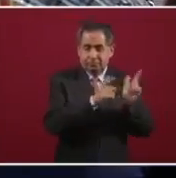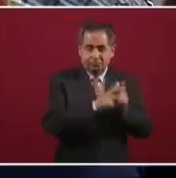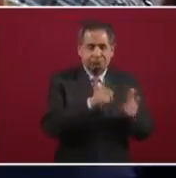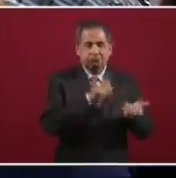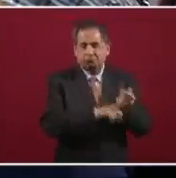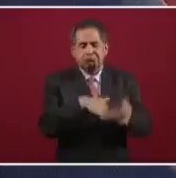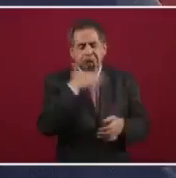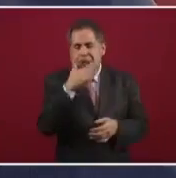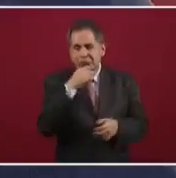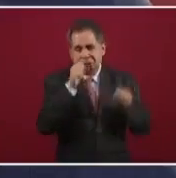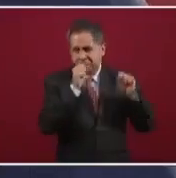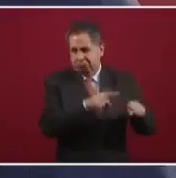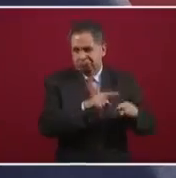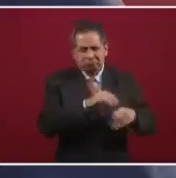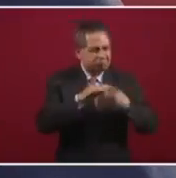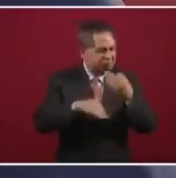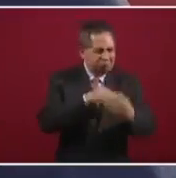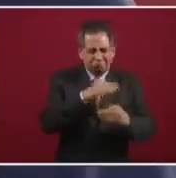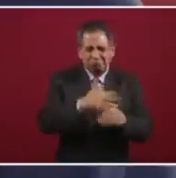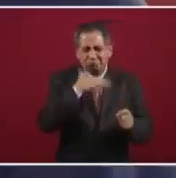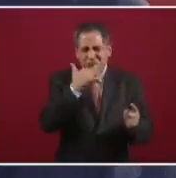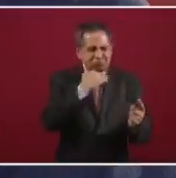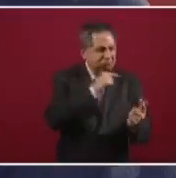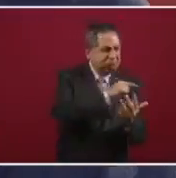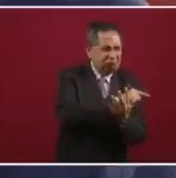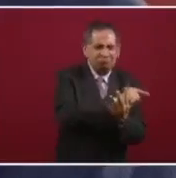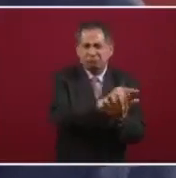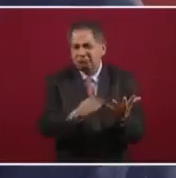Corrupción en todo.